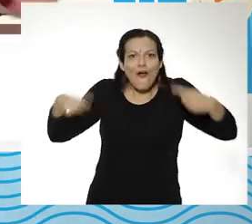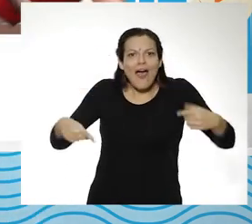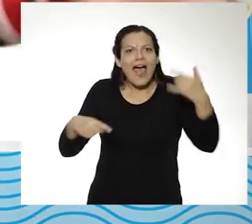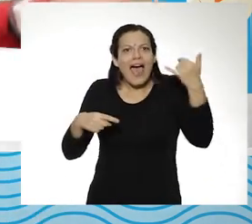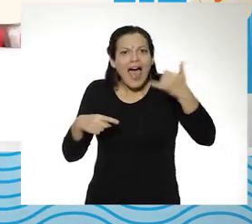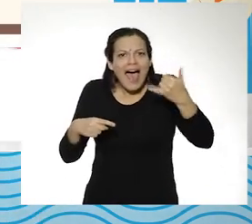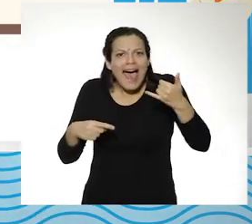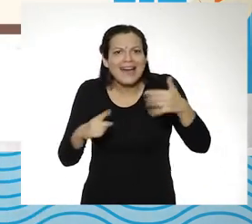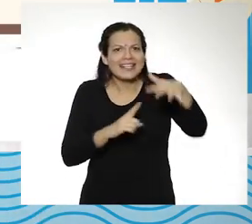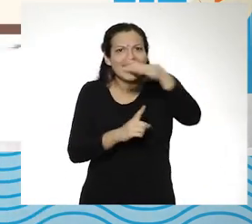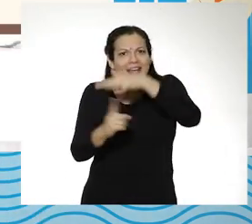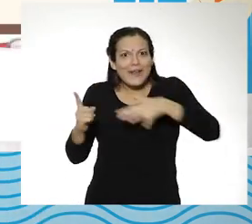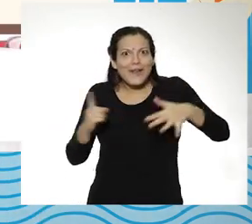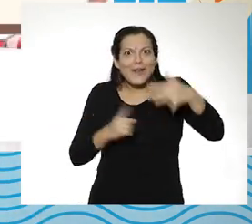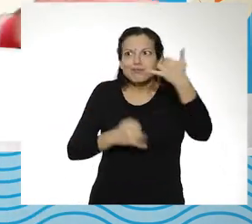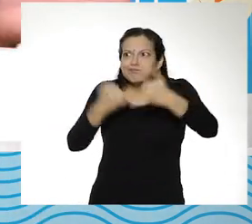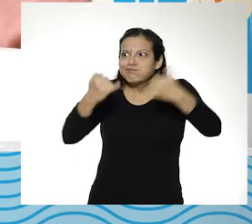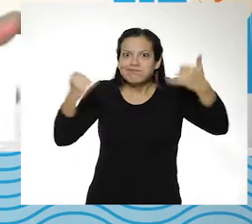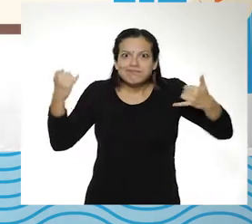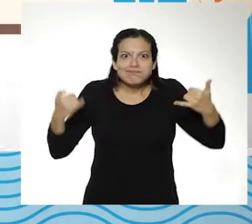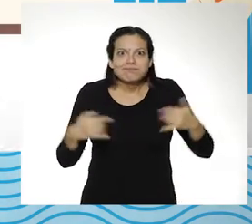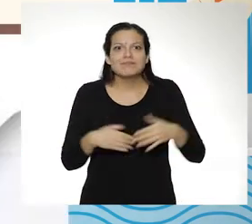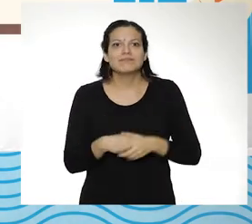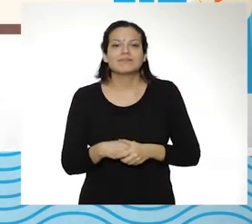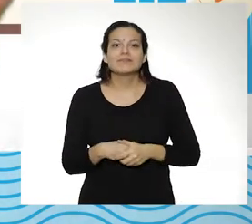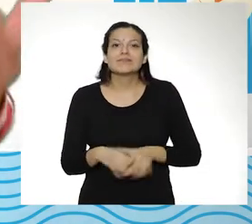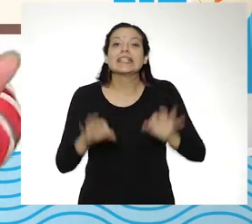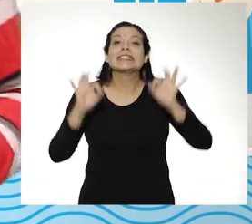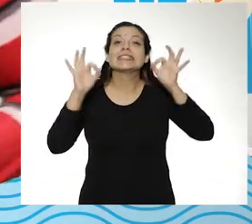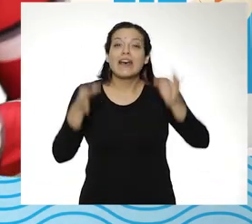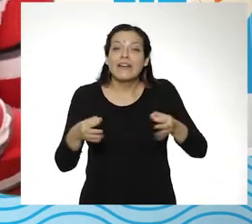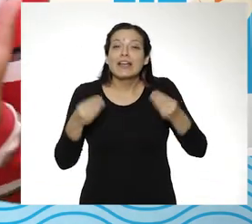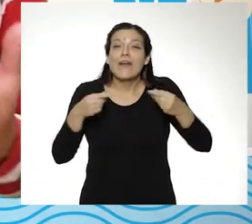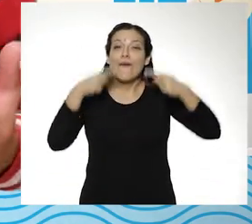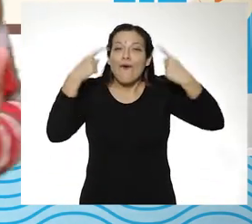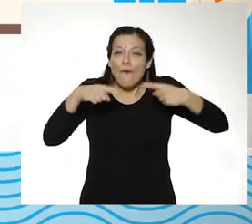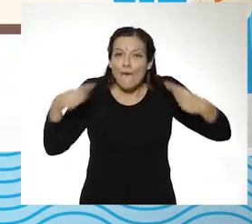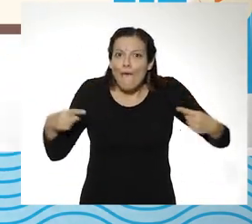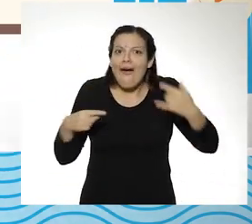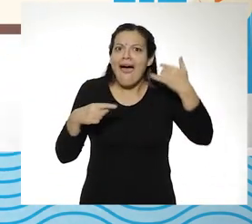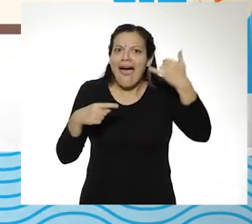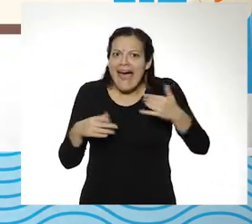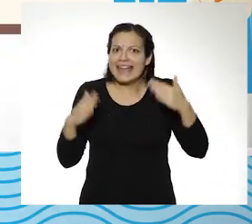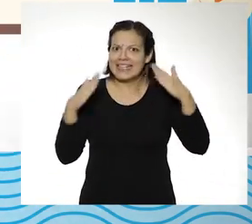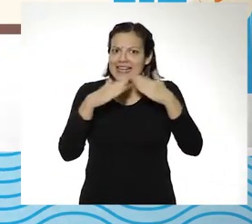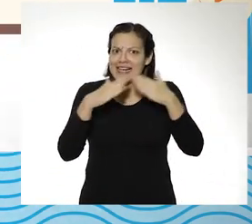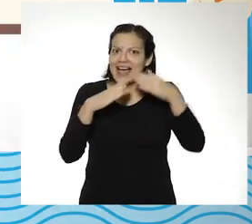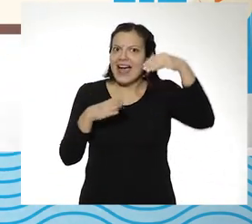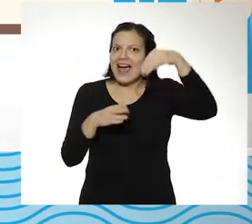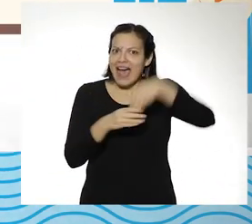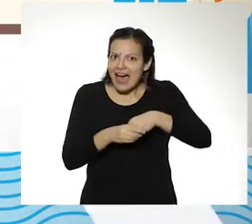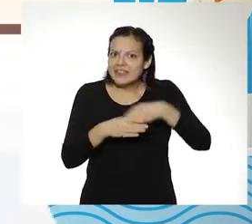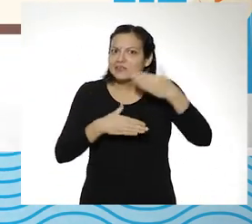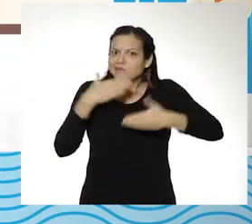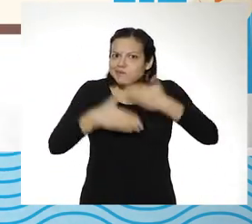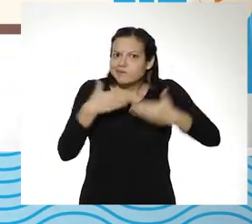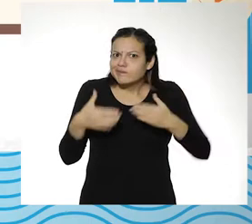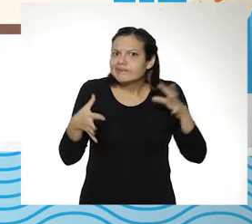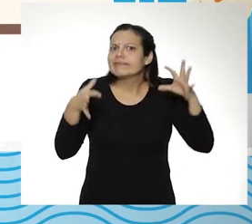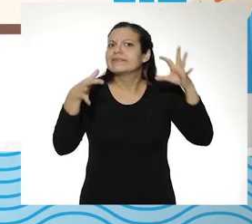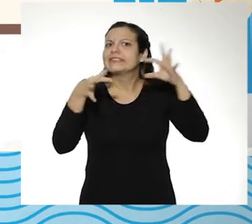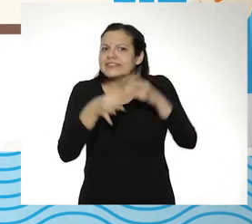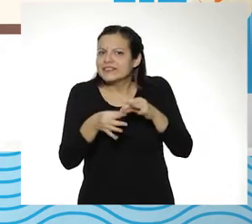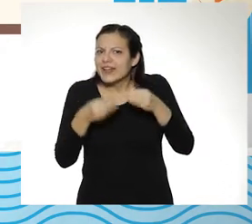sucede a nuestro alrededor? Saber que los fenómenos que suceden en casa tienen que ver con esto, con